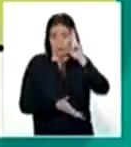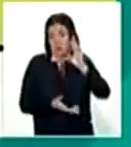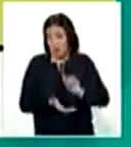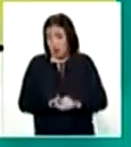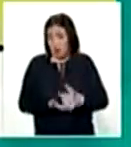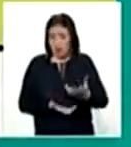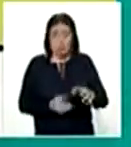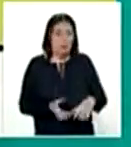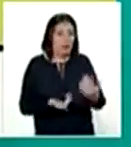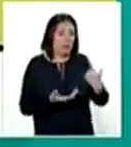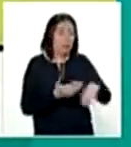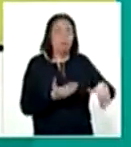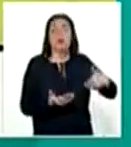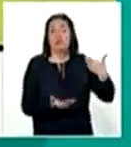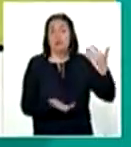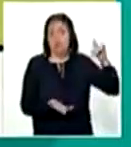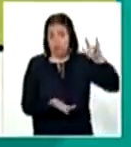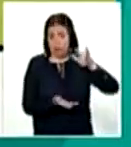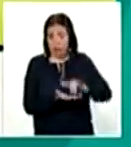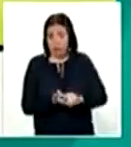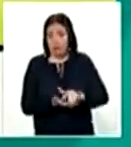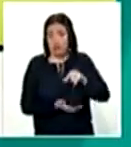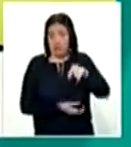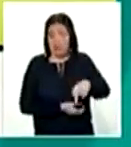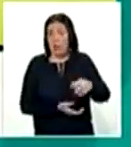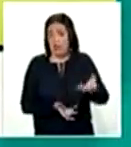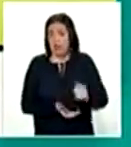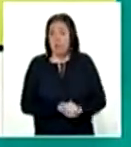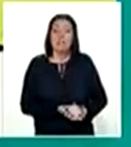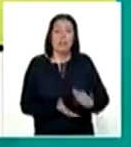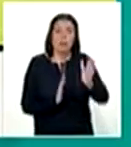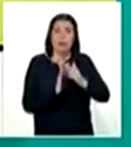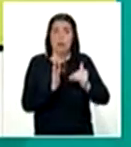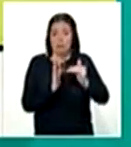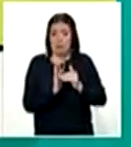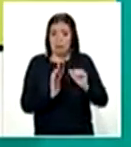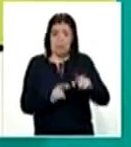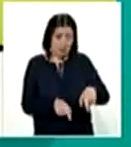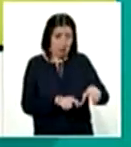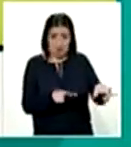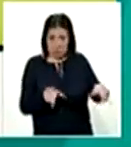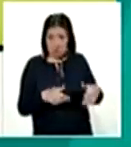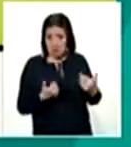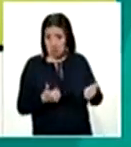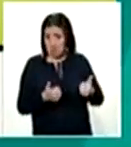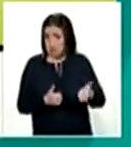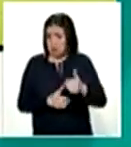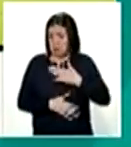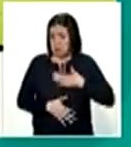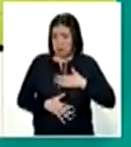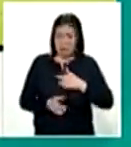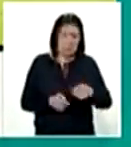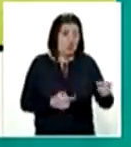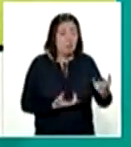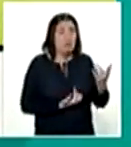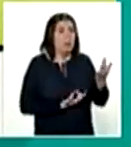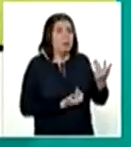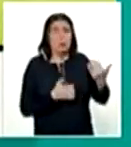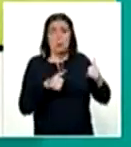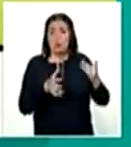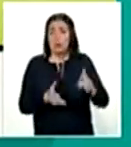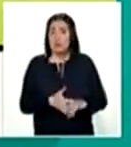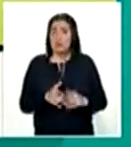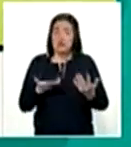cuanto a logística para llegar aquí en Nueva Zelanda. Hay un buen ambiente, compañeras. Nosotros estamos a la espera de la llegada de estos jugadores. Vamos a